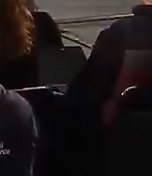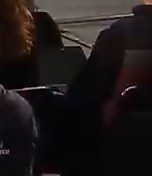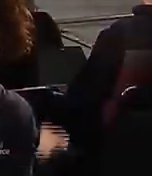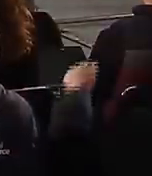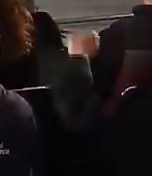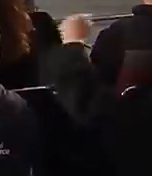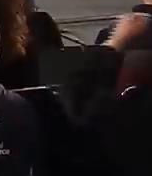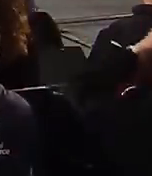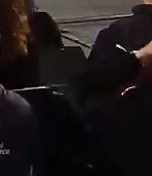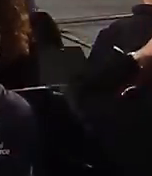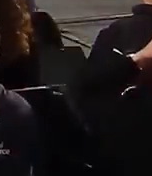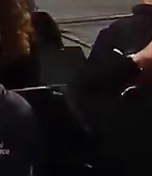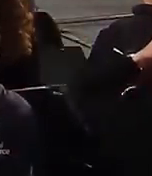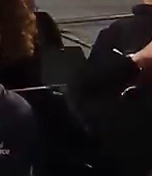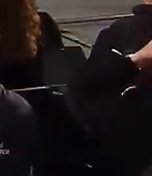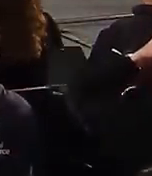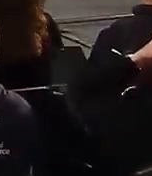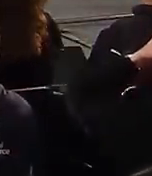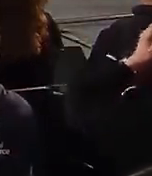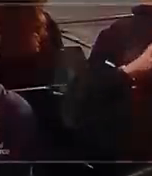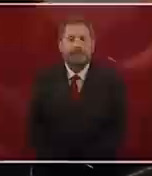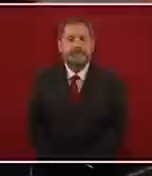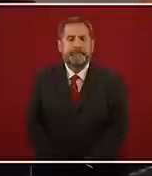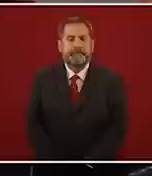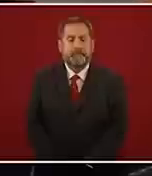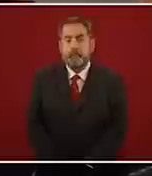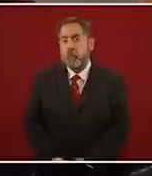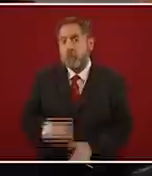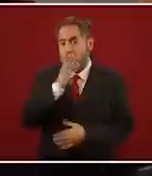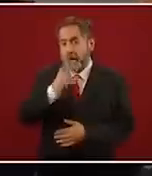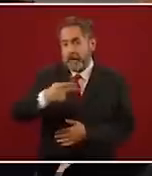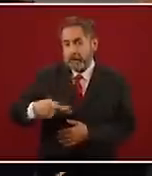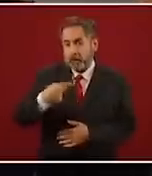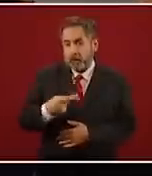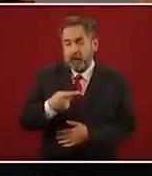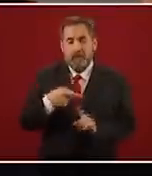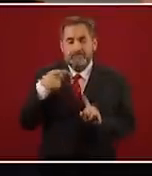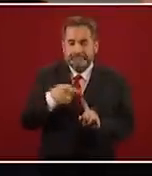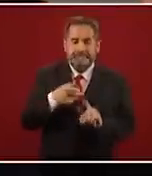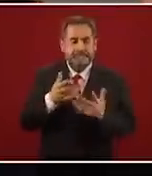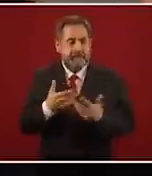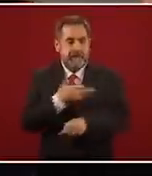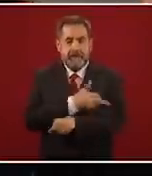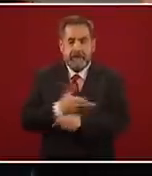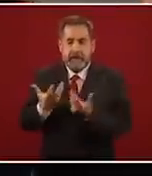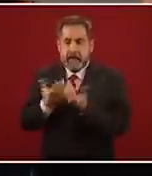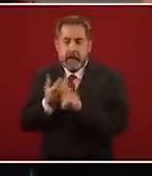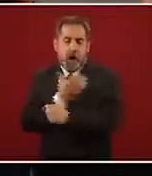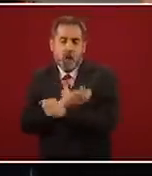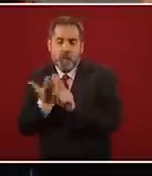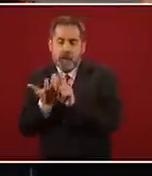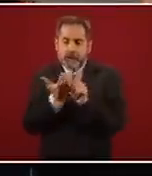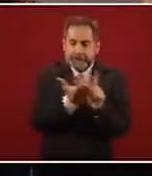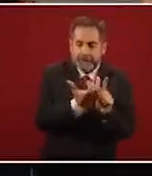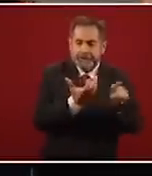salud, además de, obviamente, la posibilidad de las familias de acompañar a sus familiares. Desde